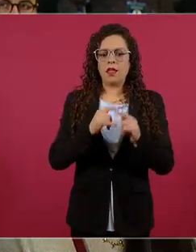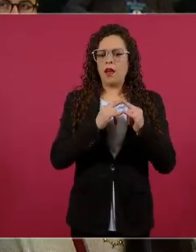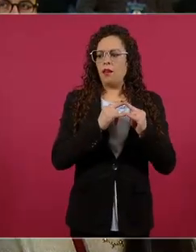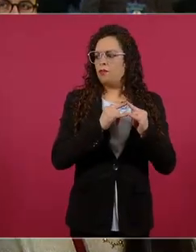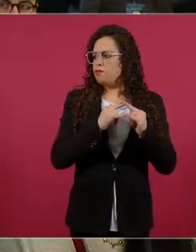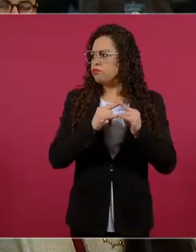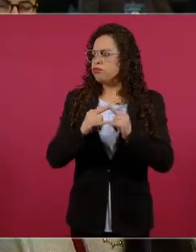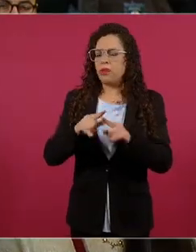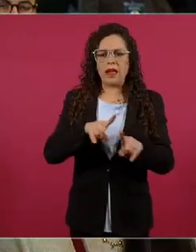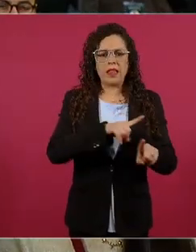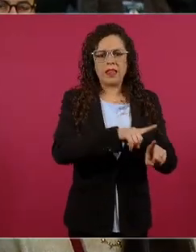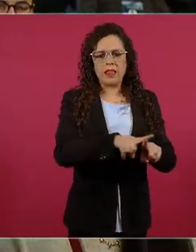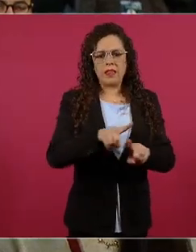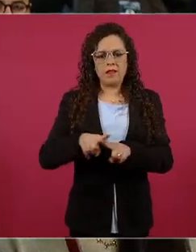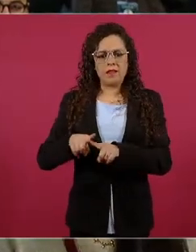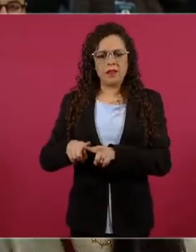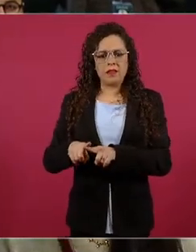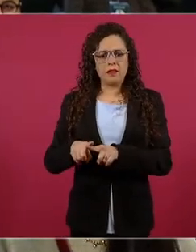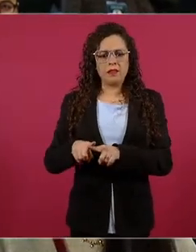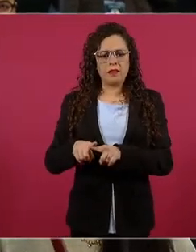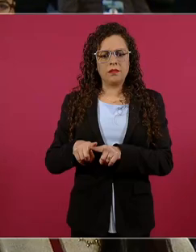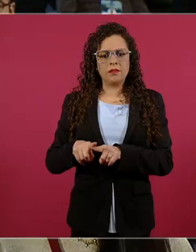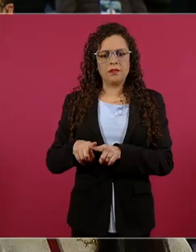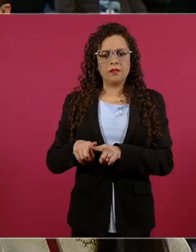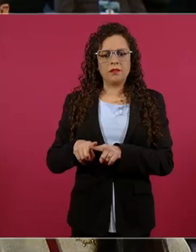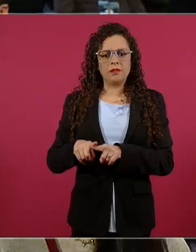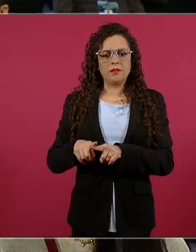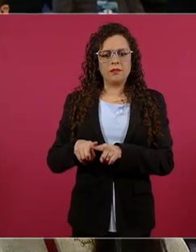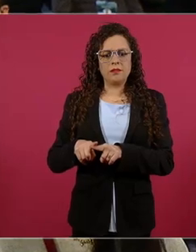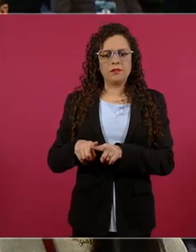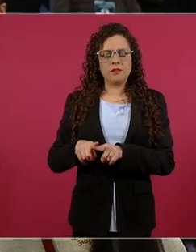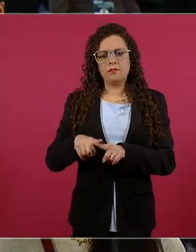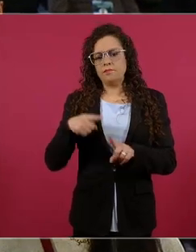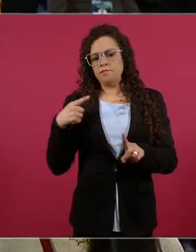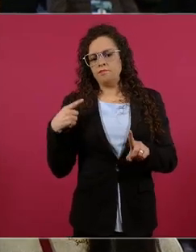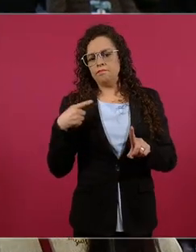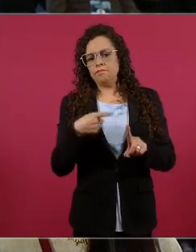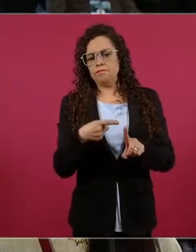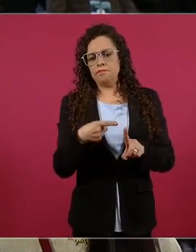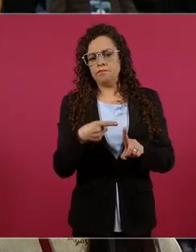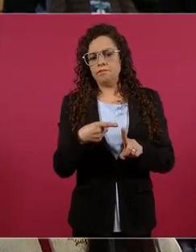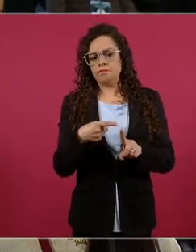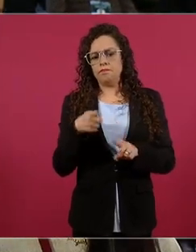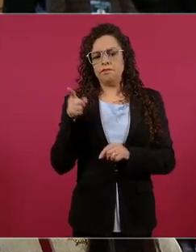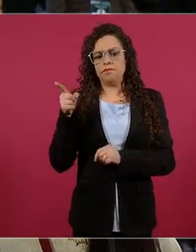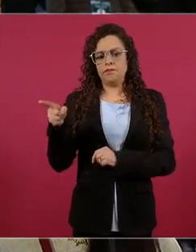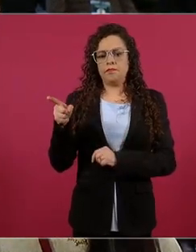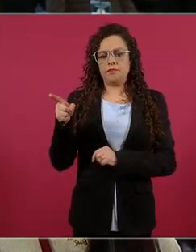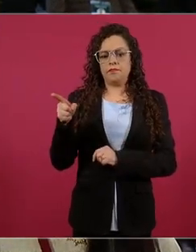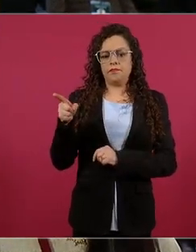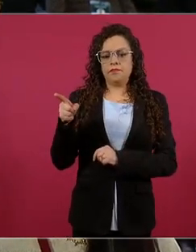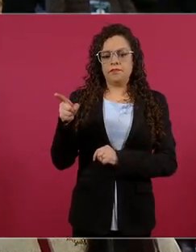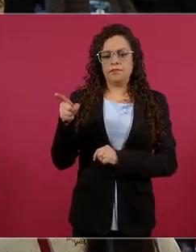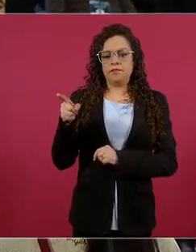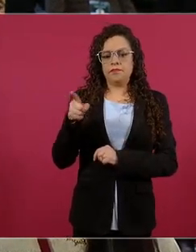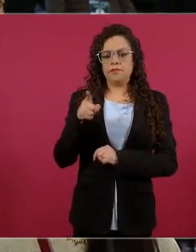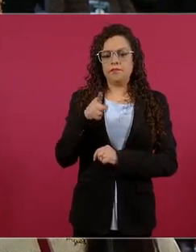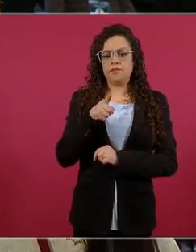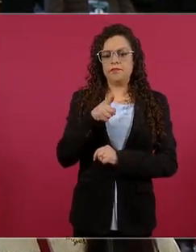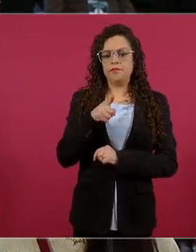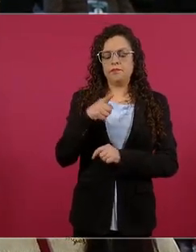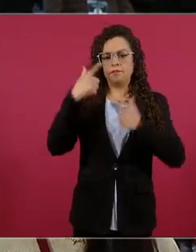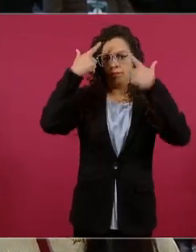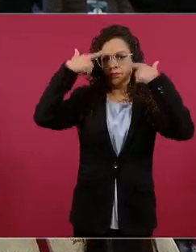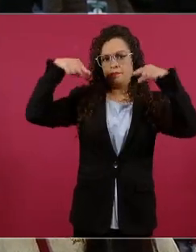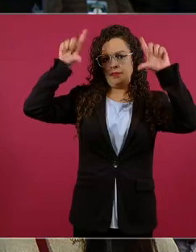poco hasta dónde está llegando la política y por la parte del almirante Ojeda, si tiene datos sobre